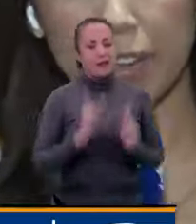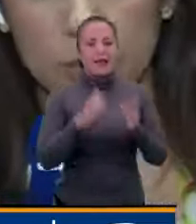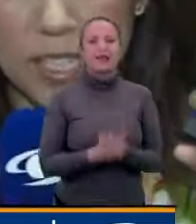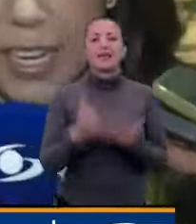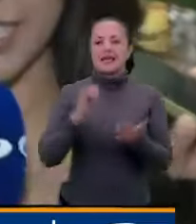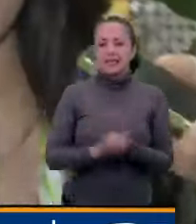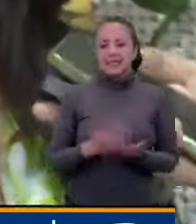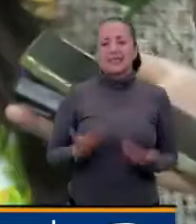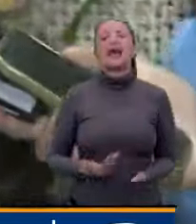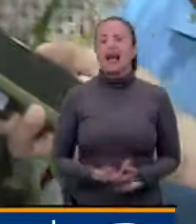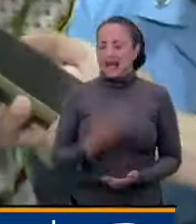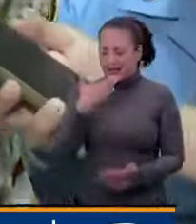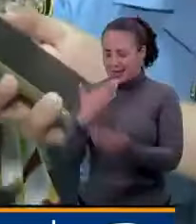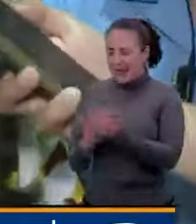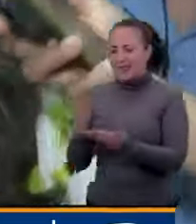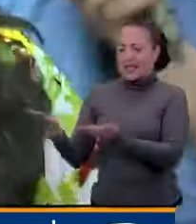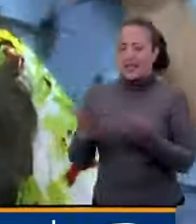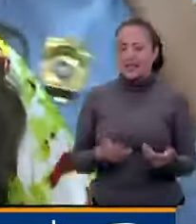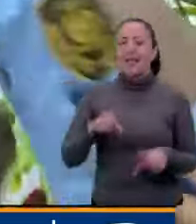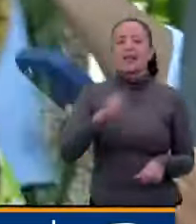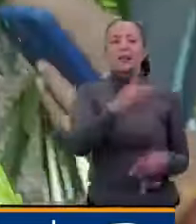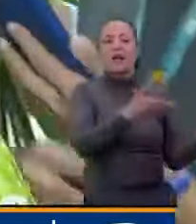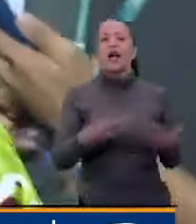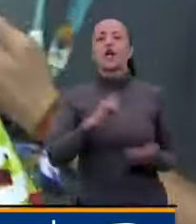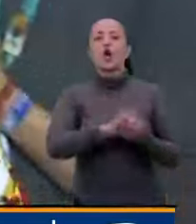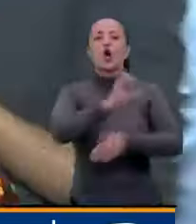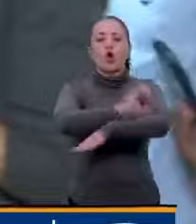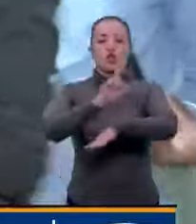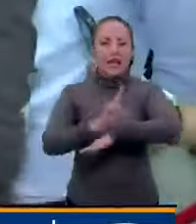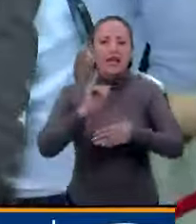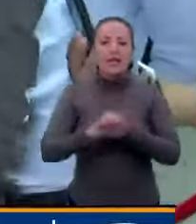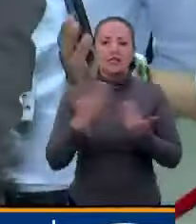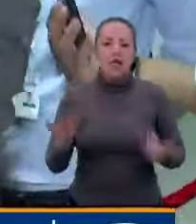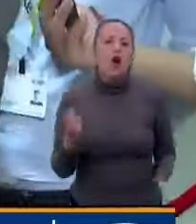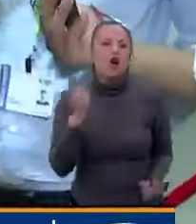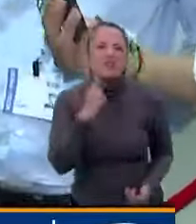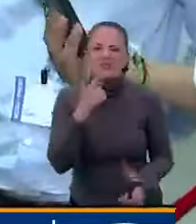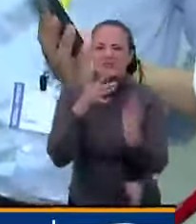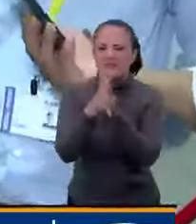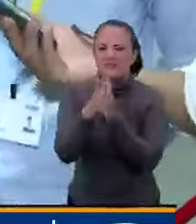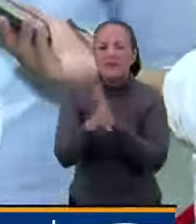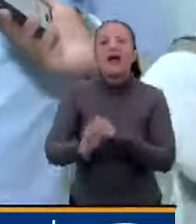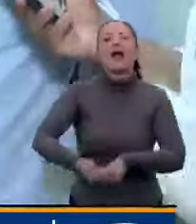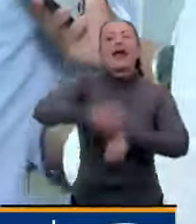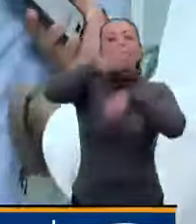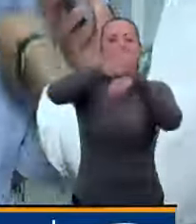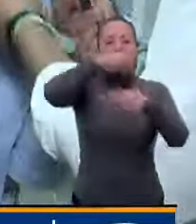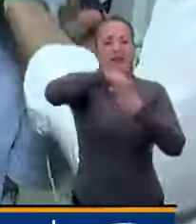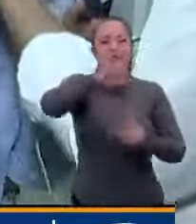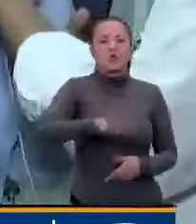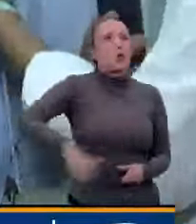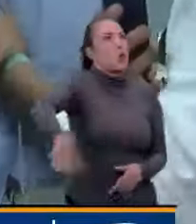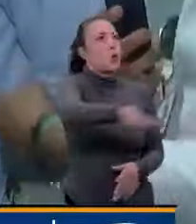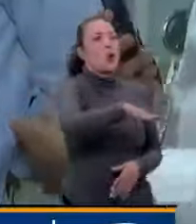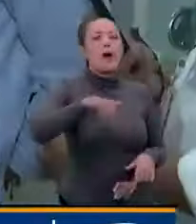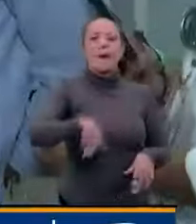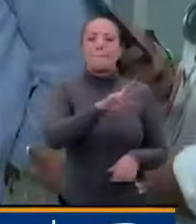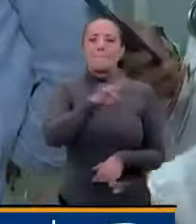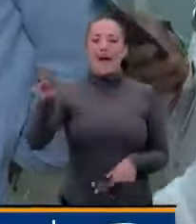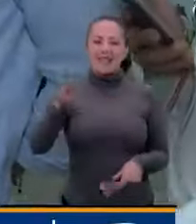bienvenida entonces al canciller también de Costa Rica. Y con esto entonces escuchemos también lo que nos dice la gerente del Centro de Eventos Valle del